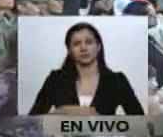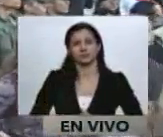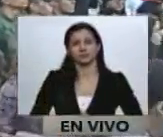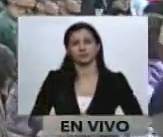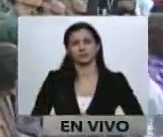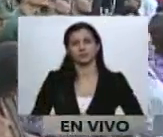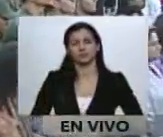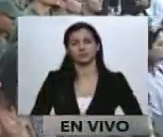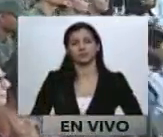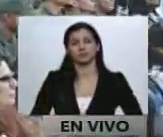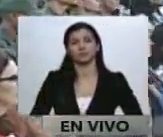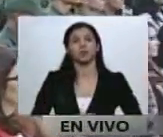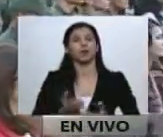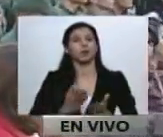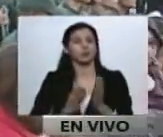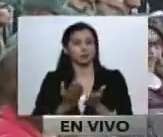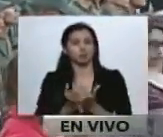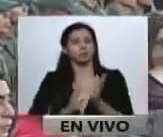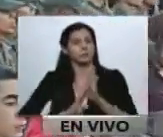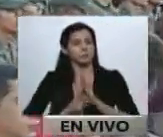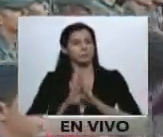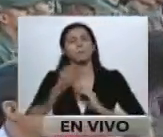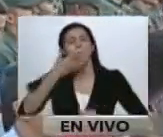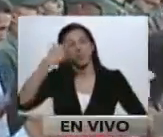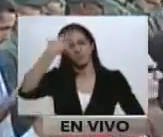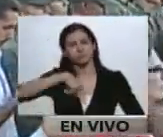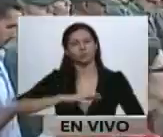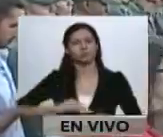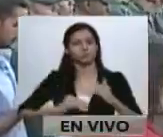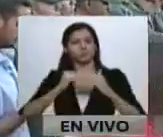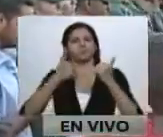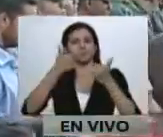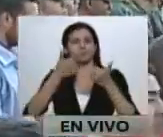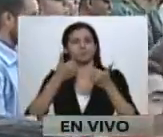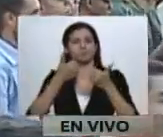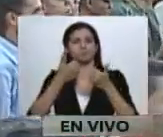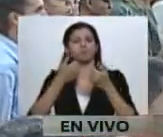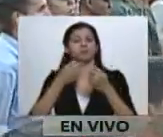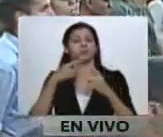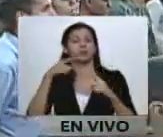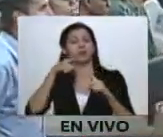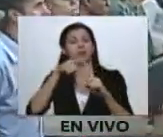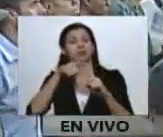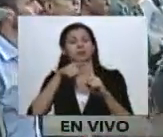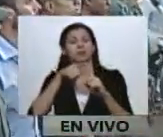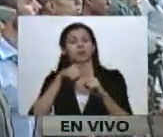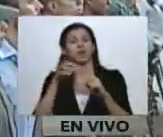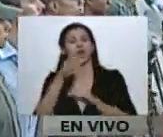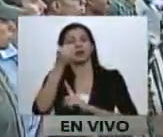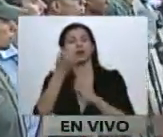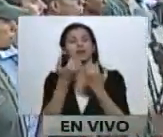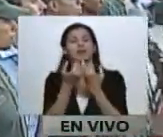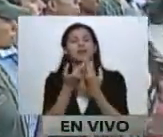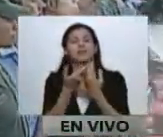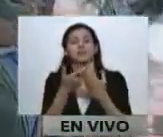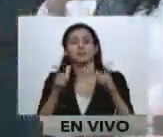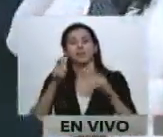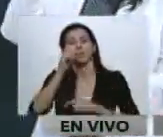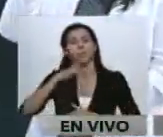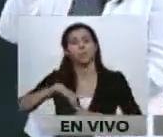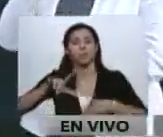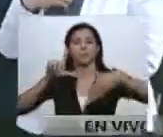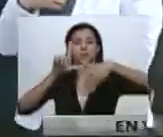y que nos haga crecer en amor por la libertad de los pueblos de la tierra. En el nombre del